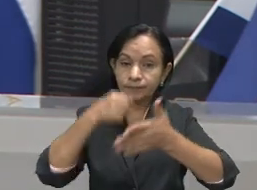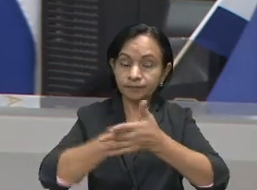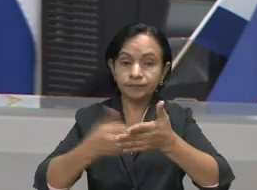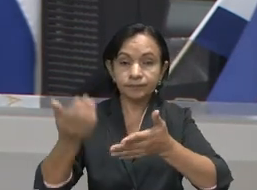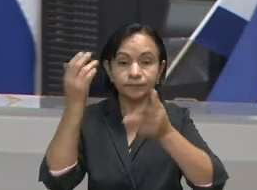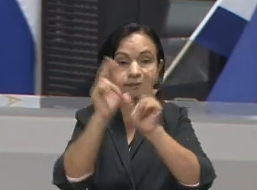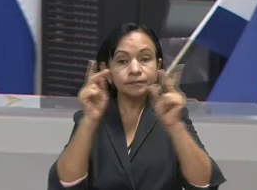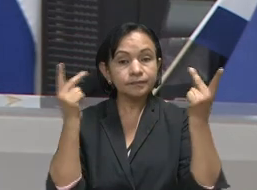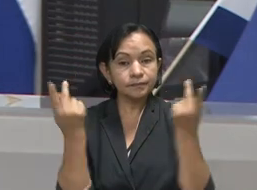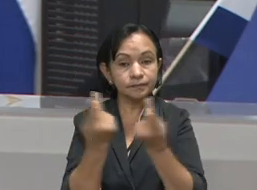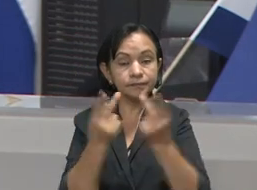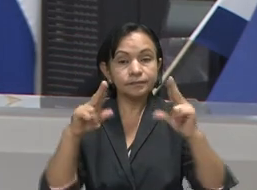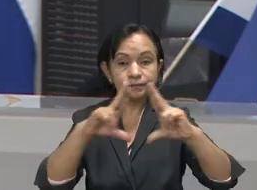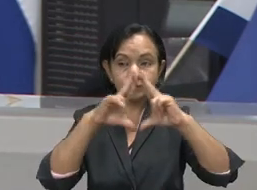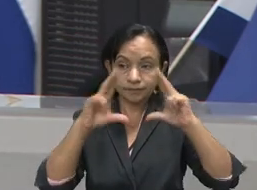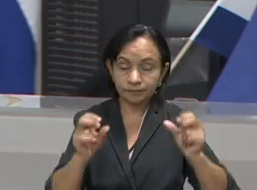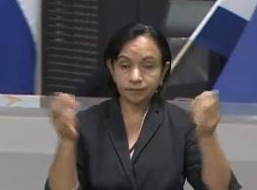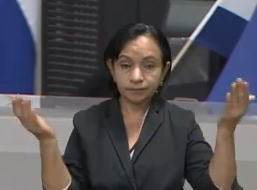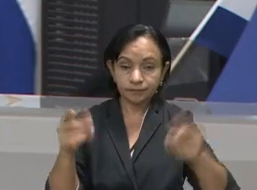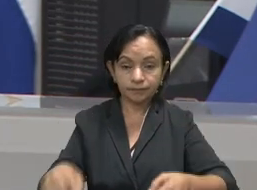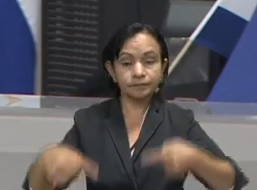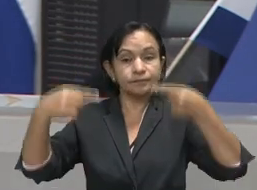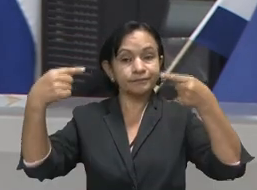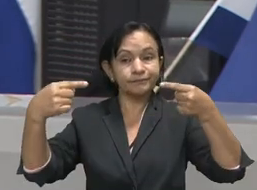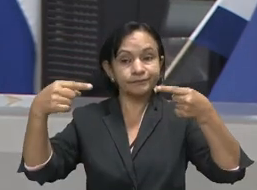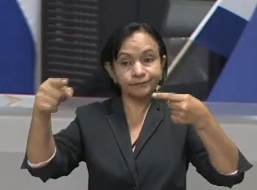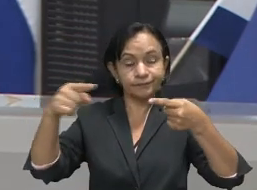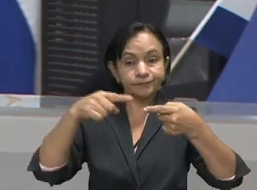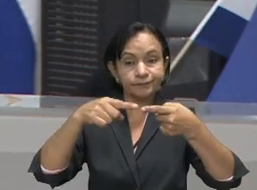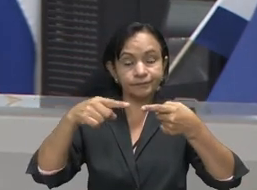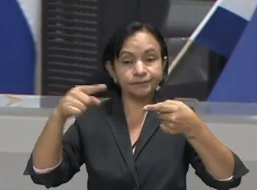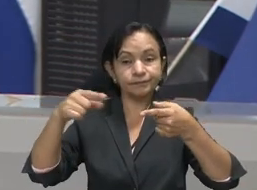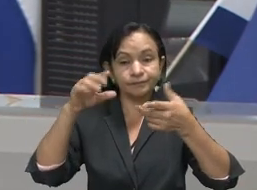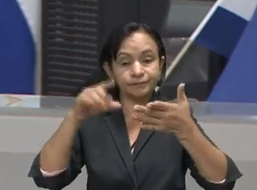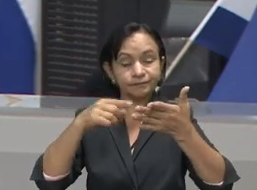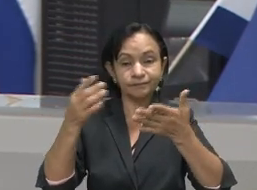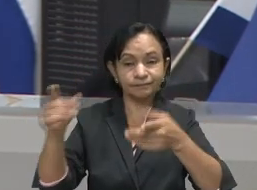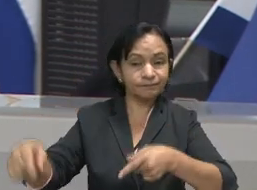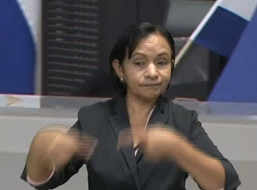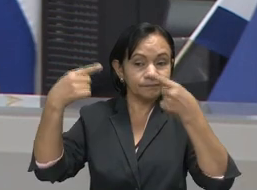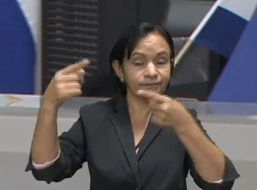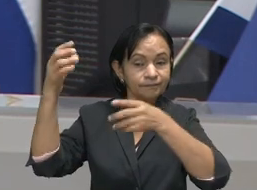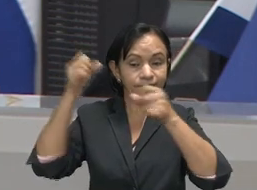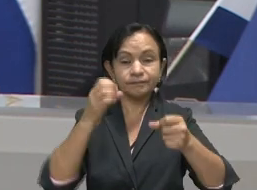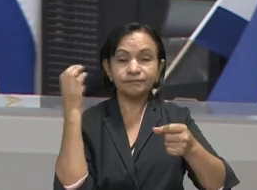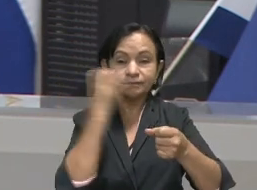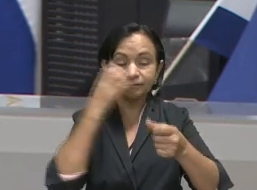del pueblo nicaragüense contra el imperio, contra el coloniaje, contra la